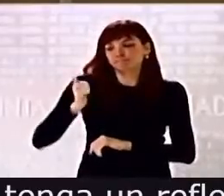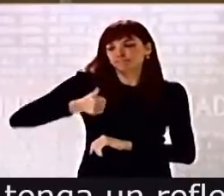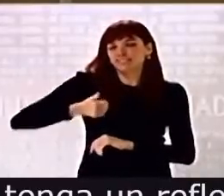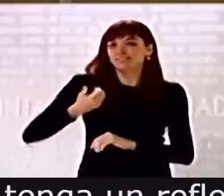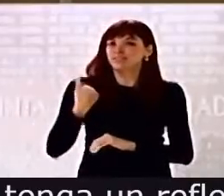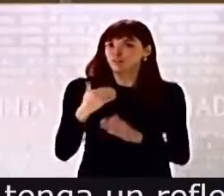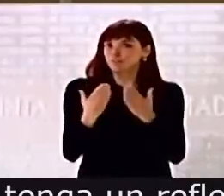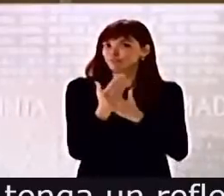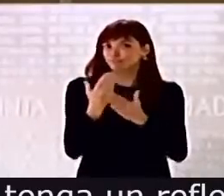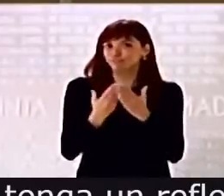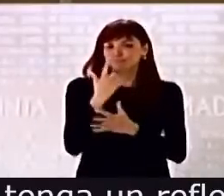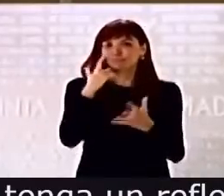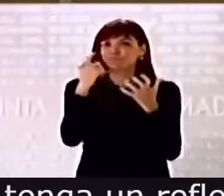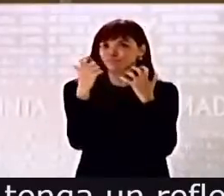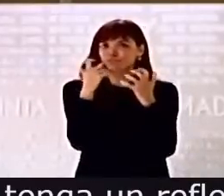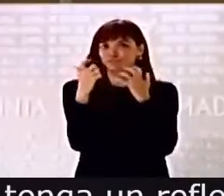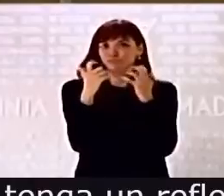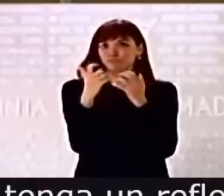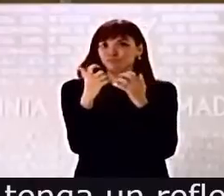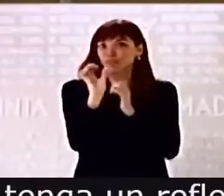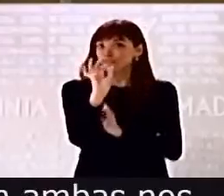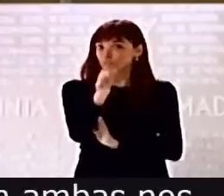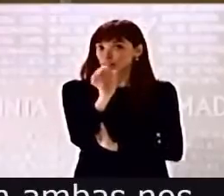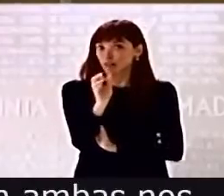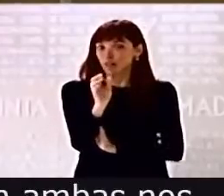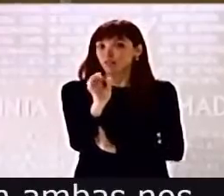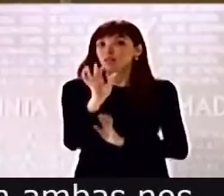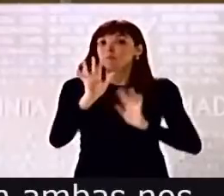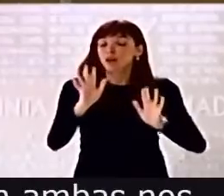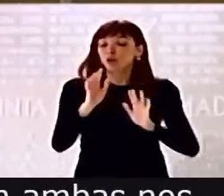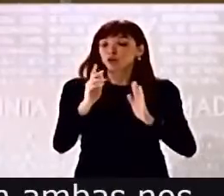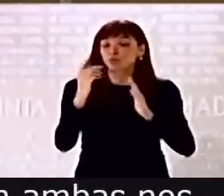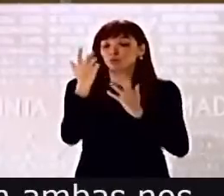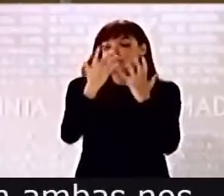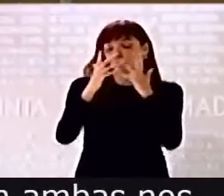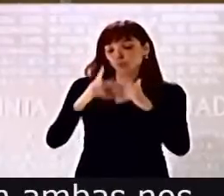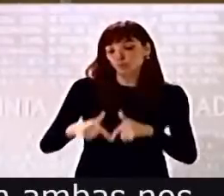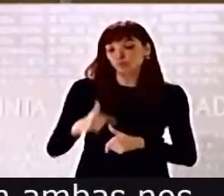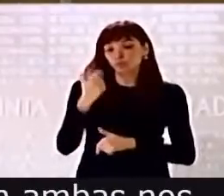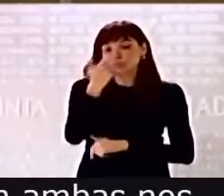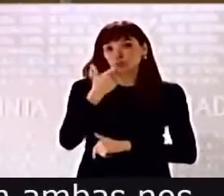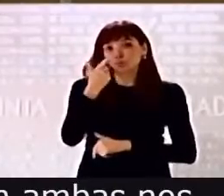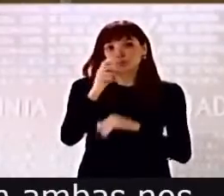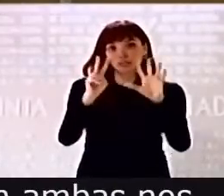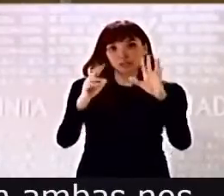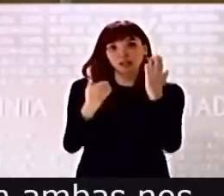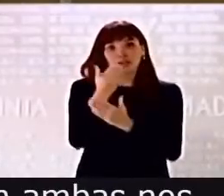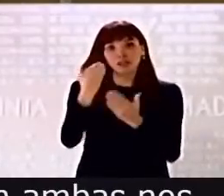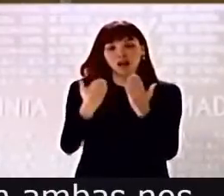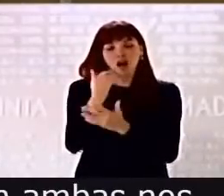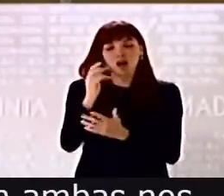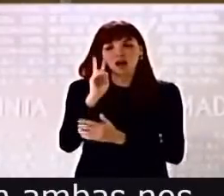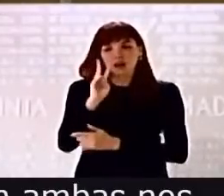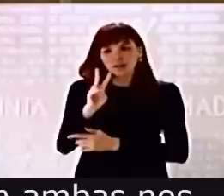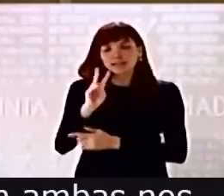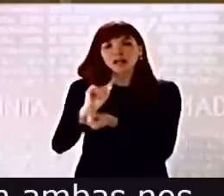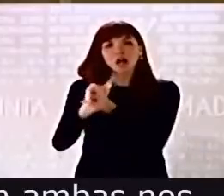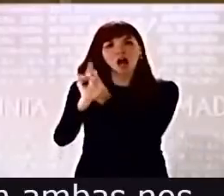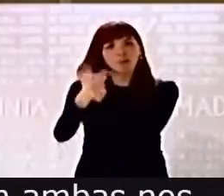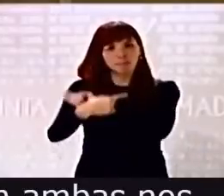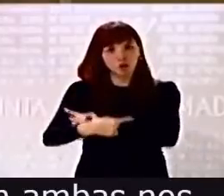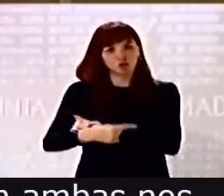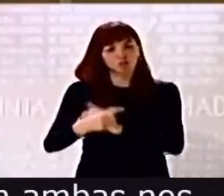días, en la incidencia acumulada a los 7 días estamos viendo cambios, estamos